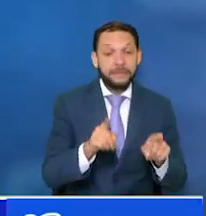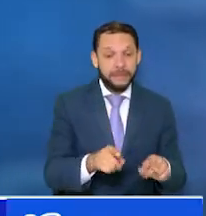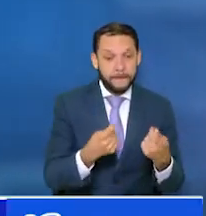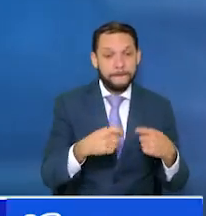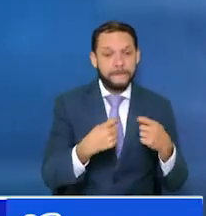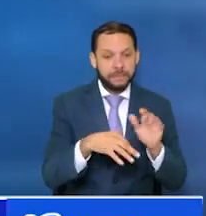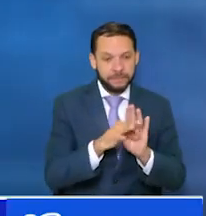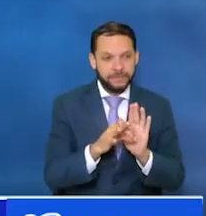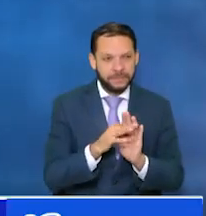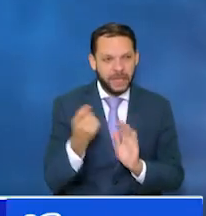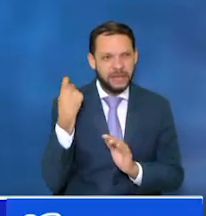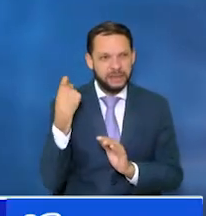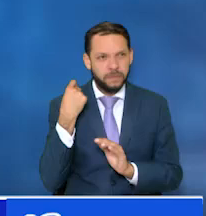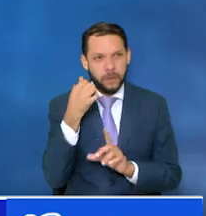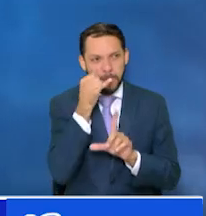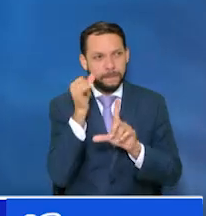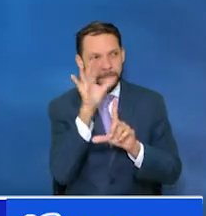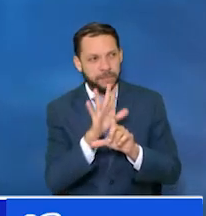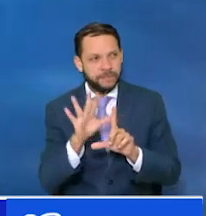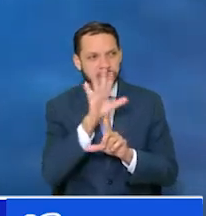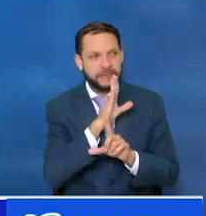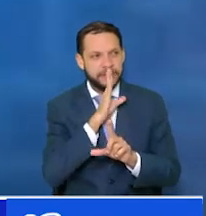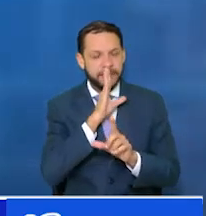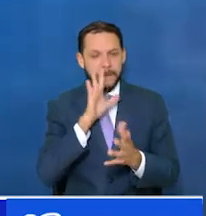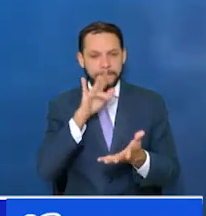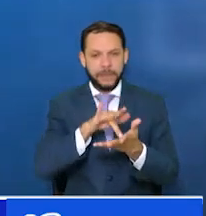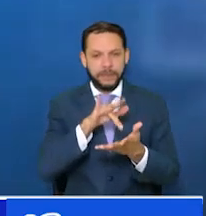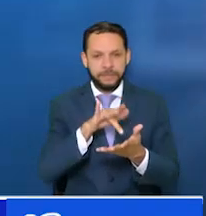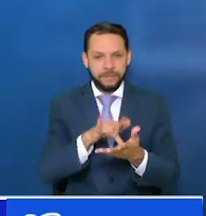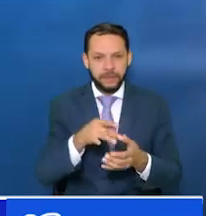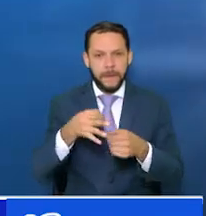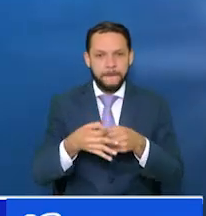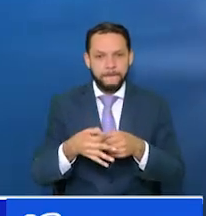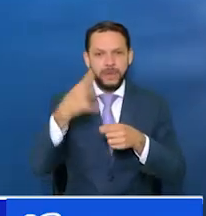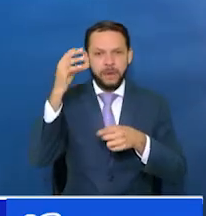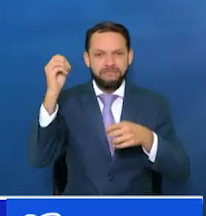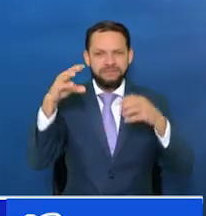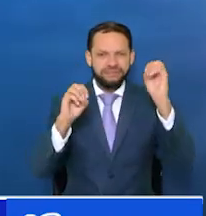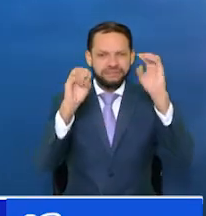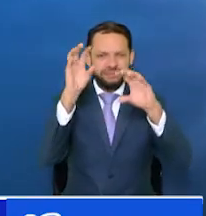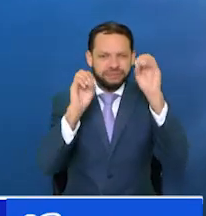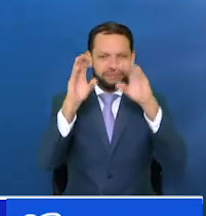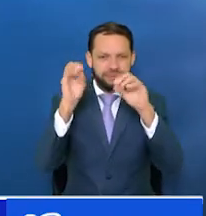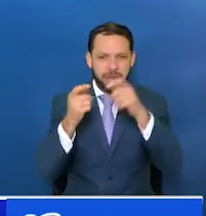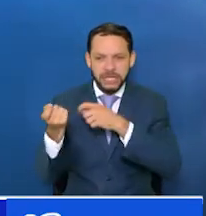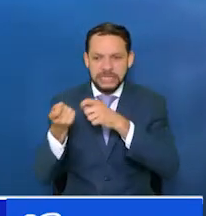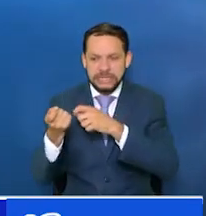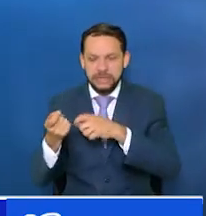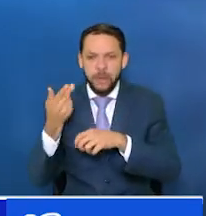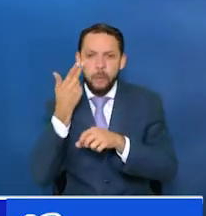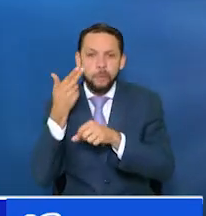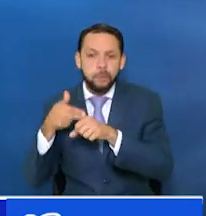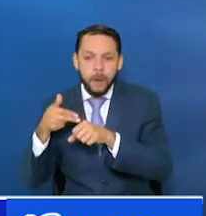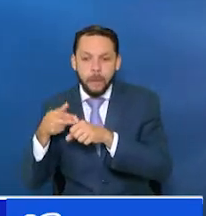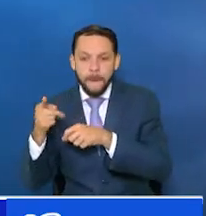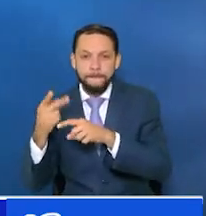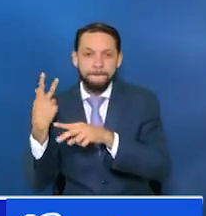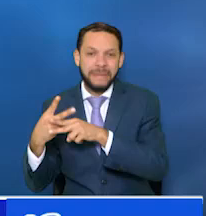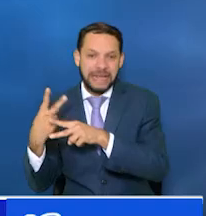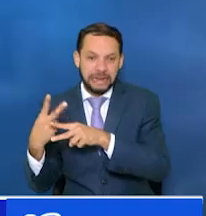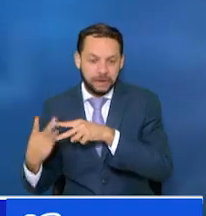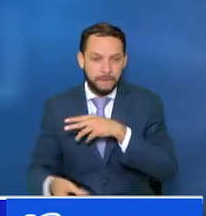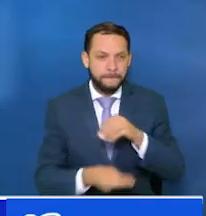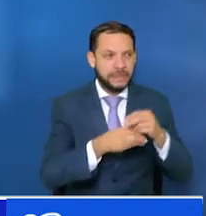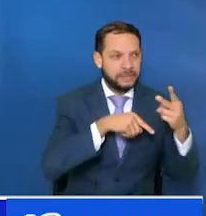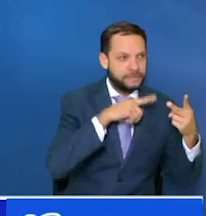se publicaron videos en los que varios de los participantes de los piques prendieron fuegos pirotécnicos cerca de una estación de gasolina pero no es todo tan